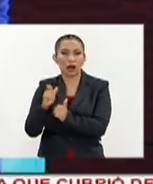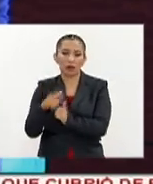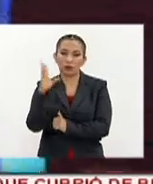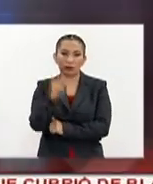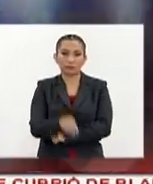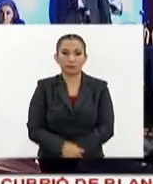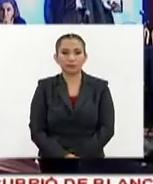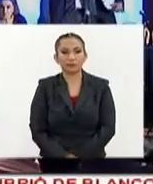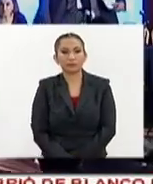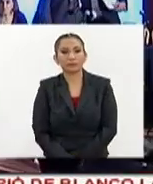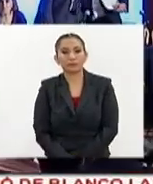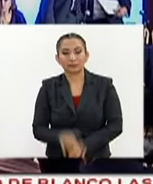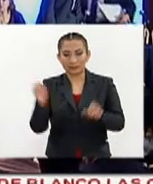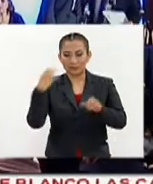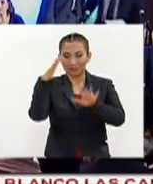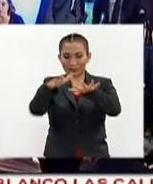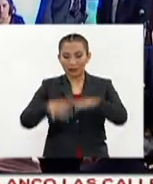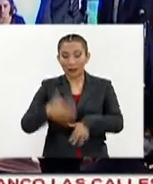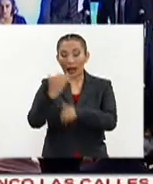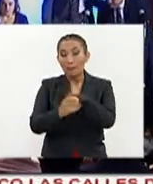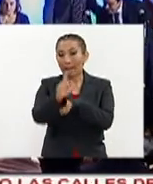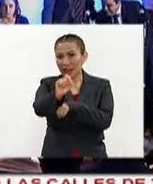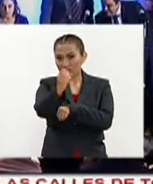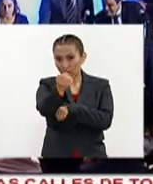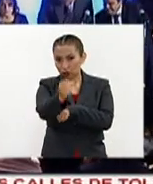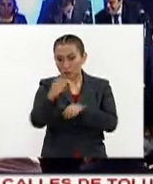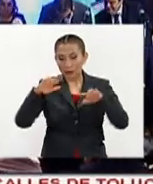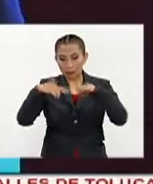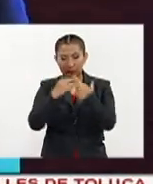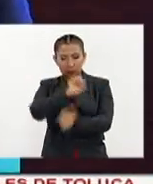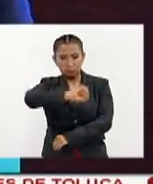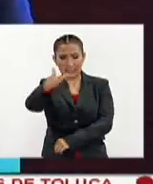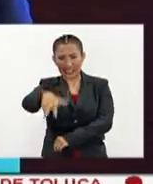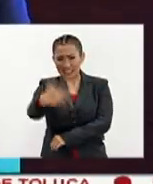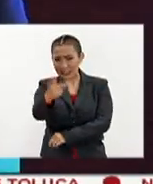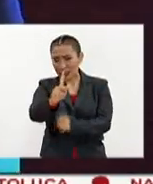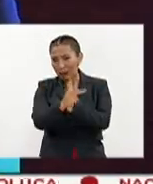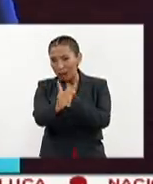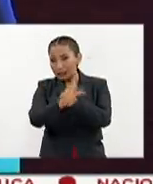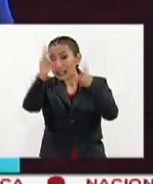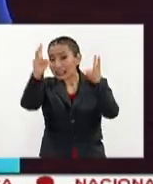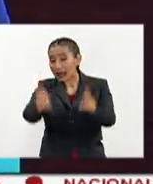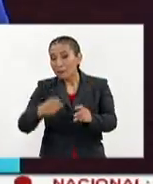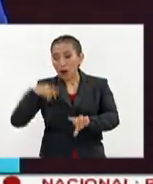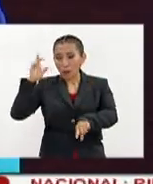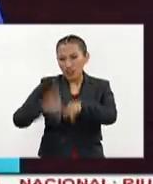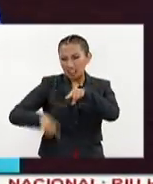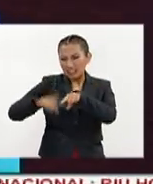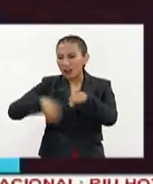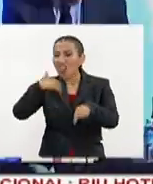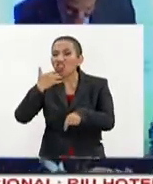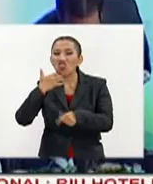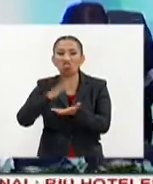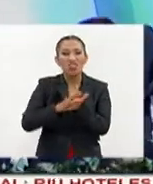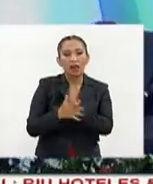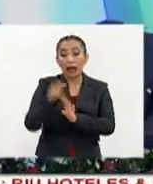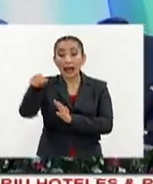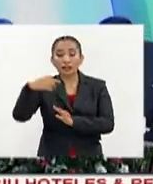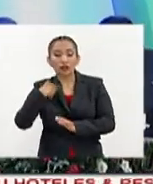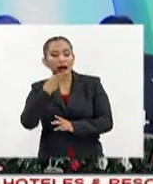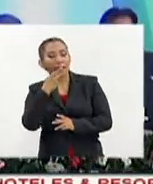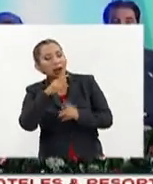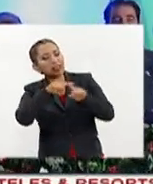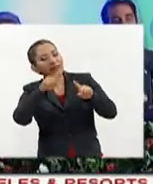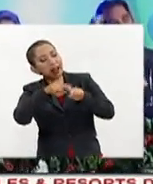o de grupo. El foro, que concluye este 20 de octubre, reúne a expertos de 13 países en materia de combate a la corrupción, quienes expondrán